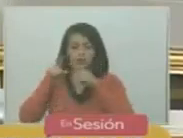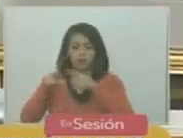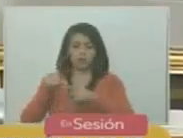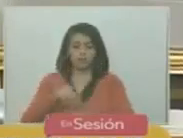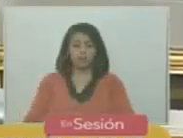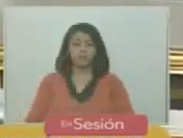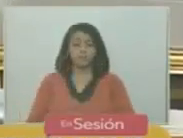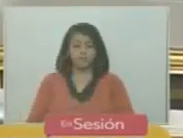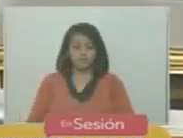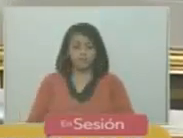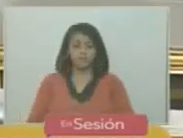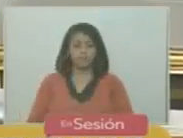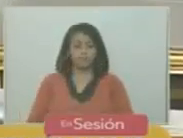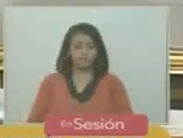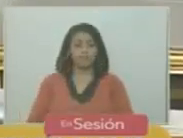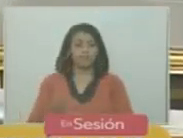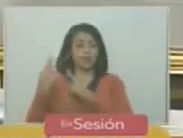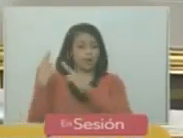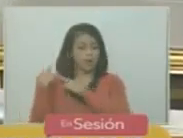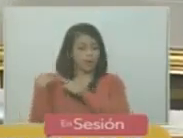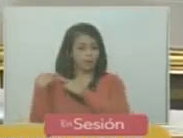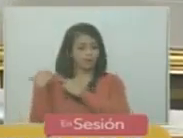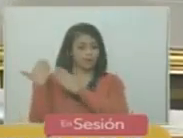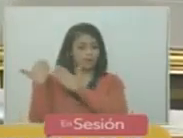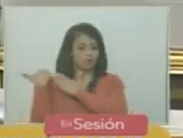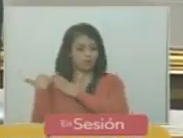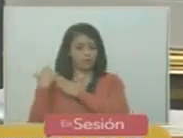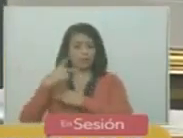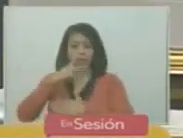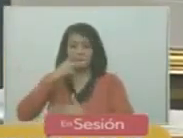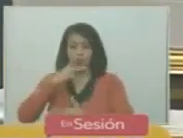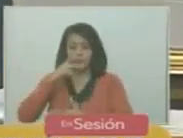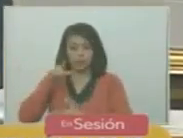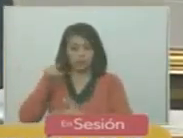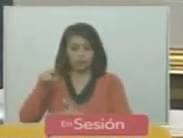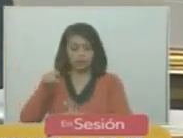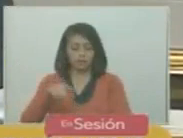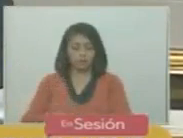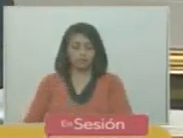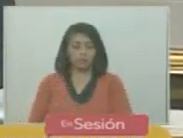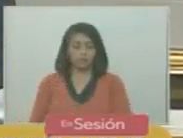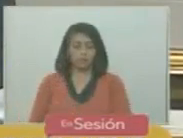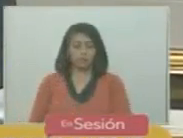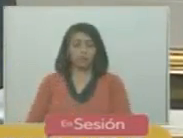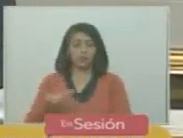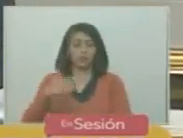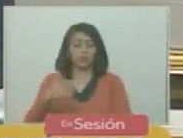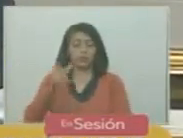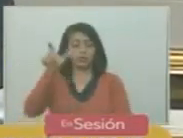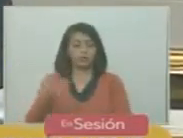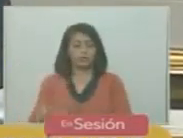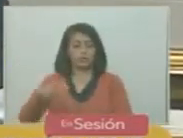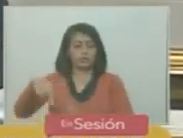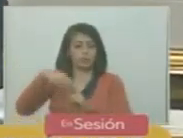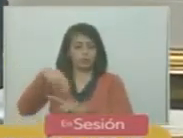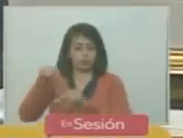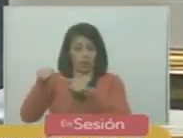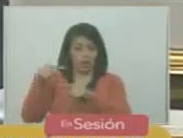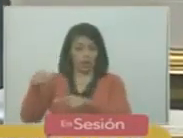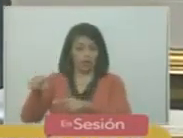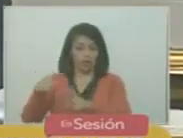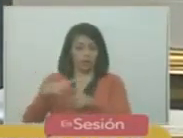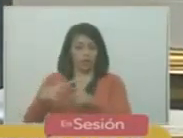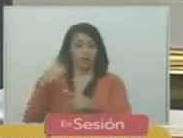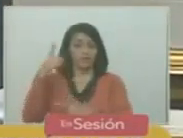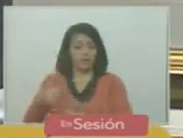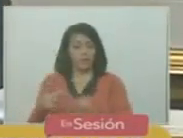la asunción de responsabilidad en un político. Cuando se es revolucionario, uno